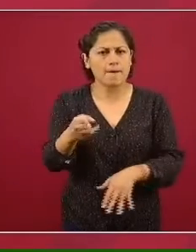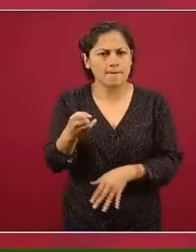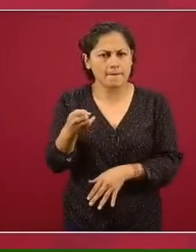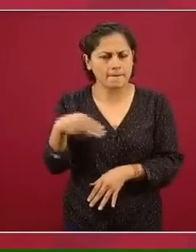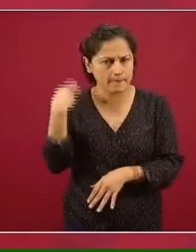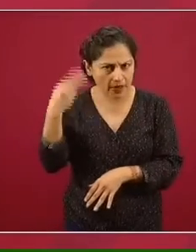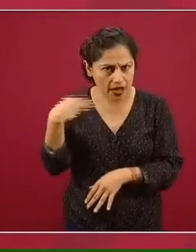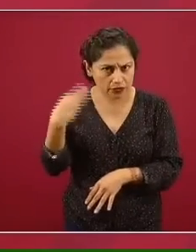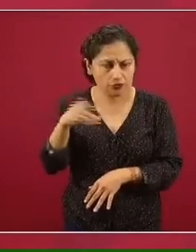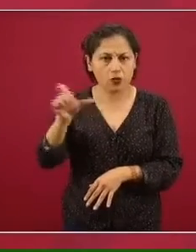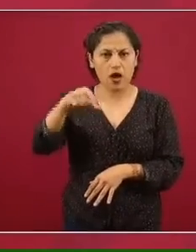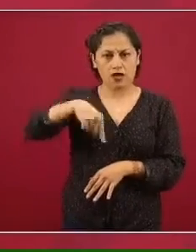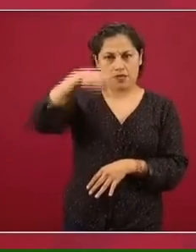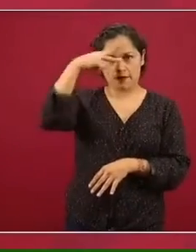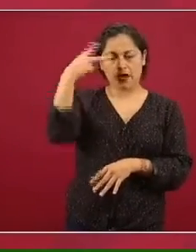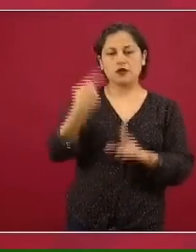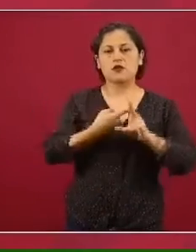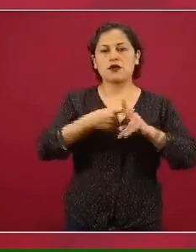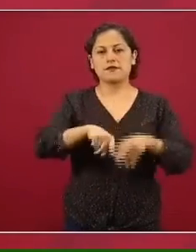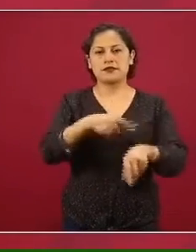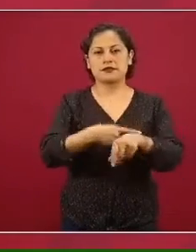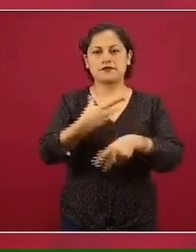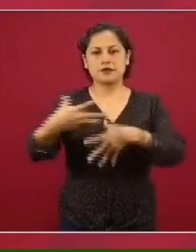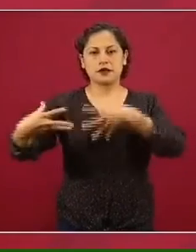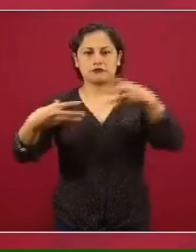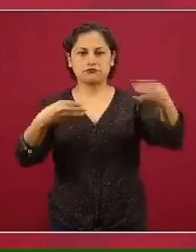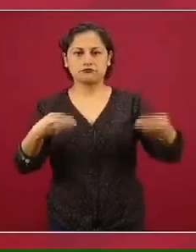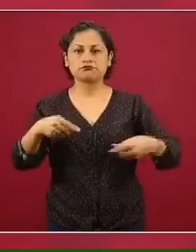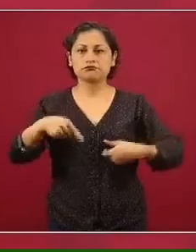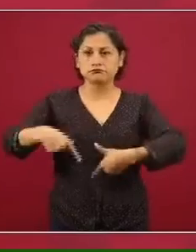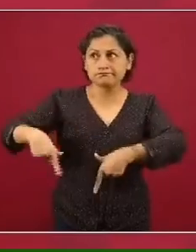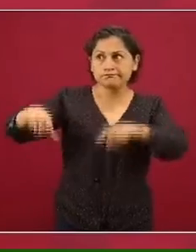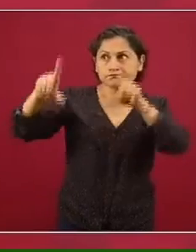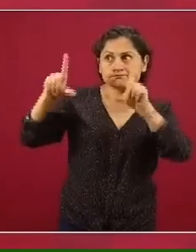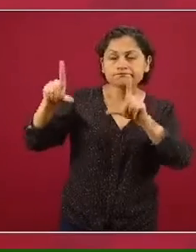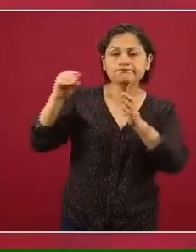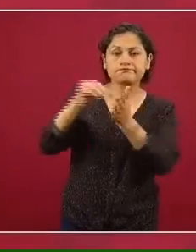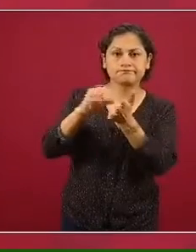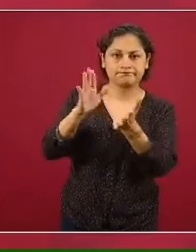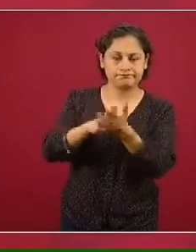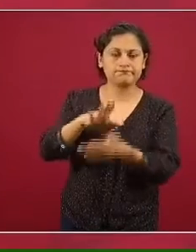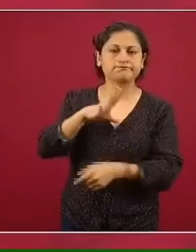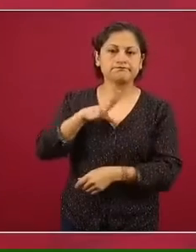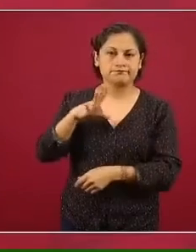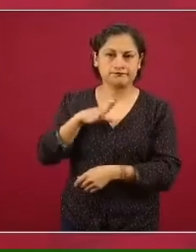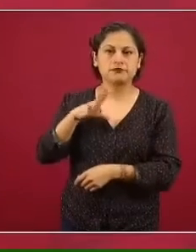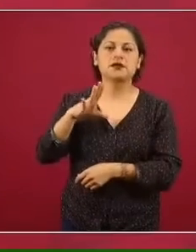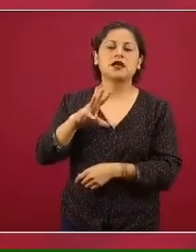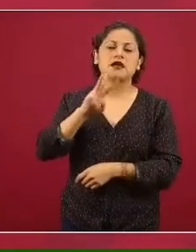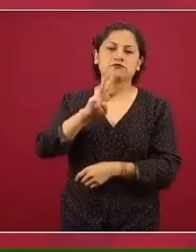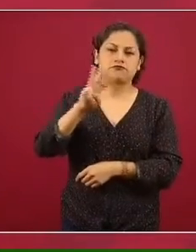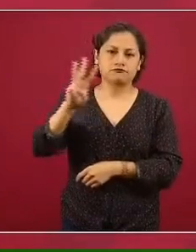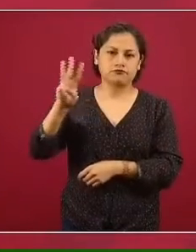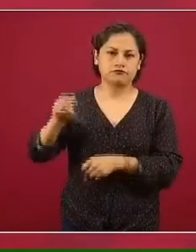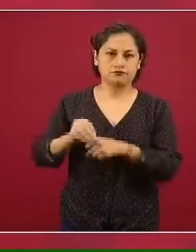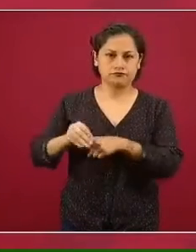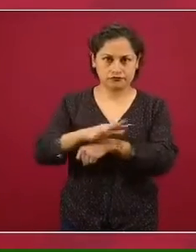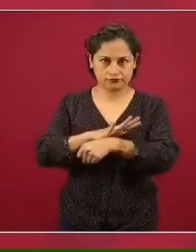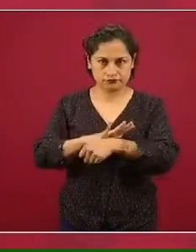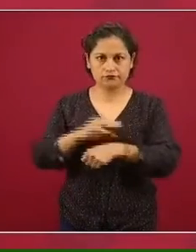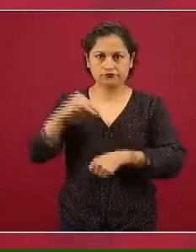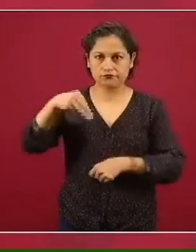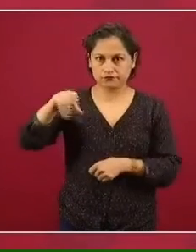la pandemia en México, ha estado ahí presente en nuestro portal coronavirus.gov.mx y ha servido de